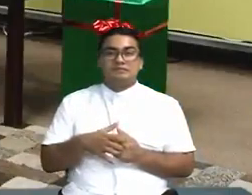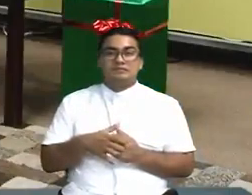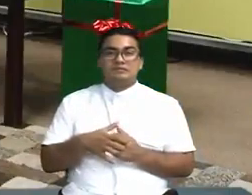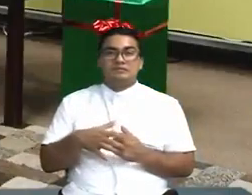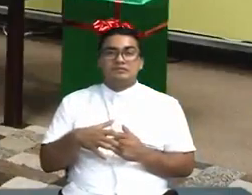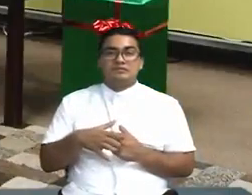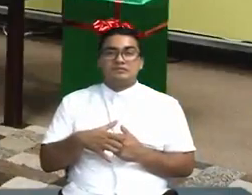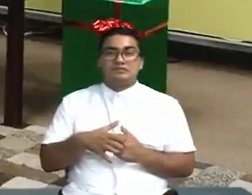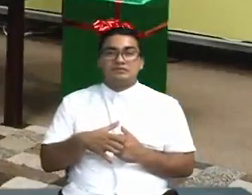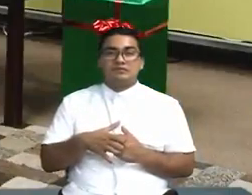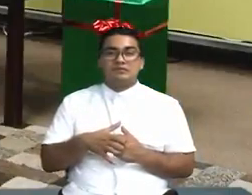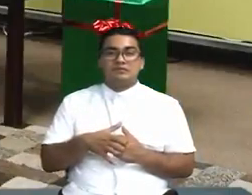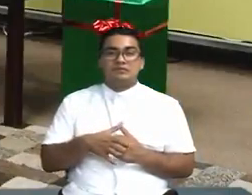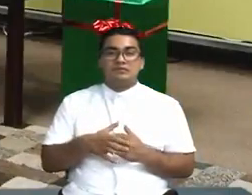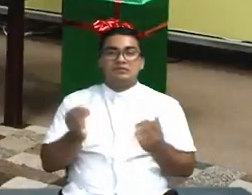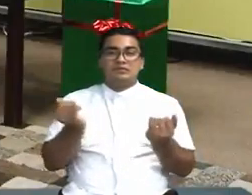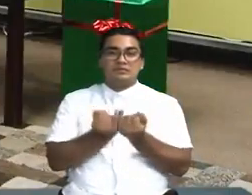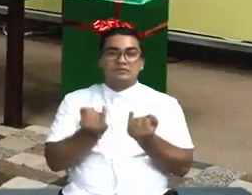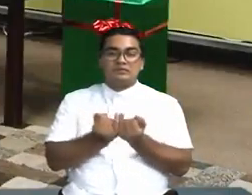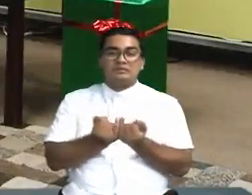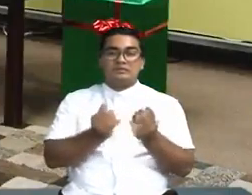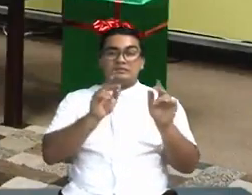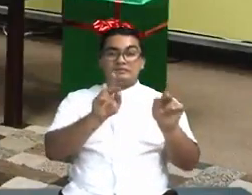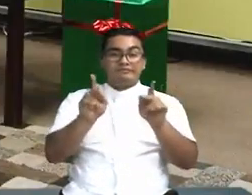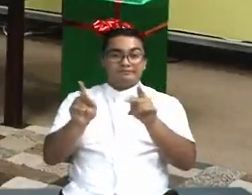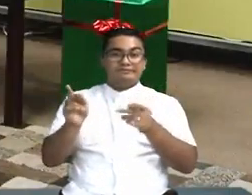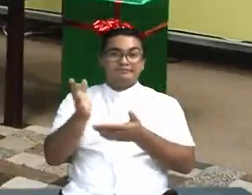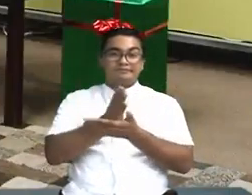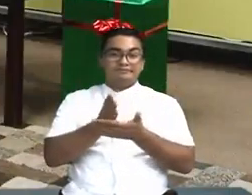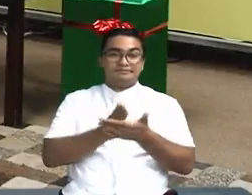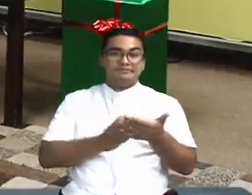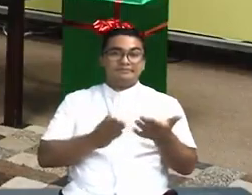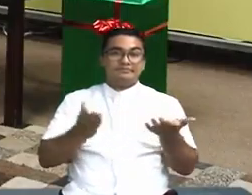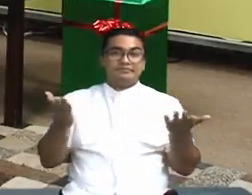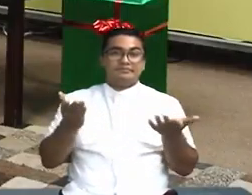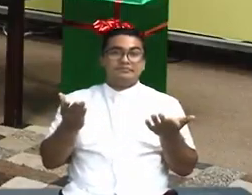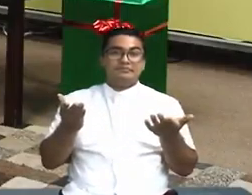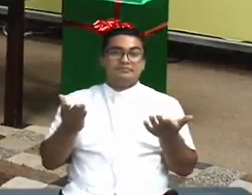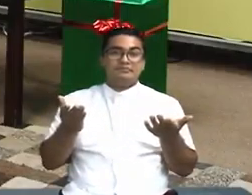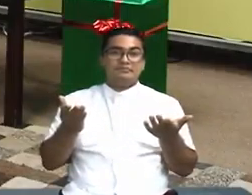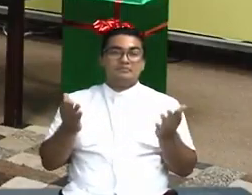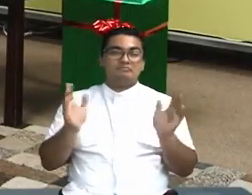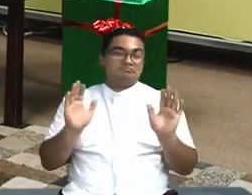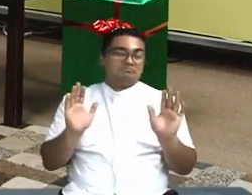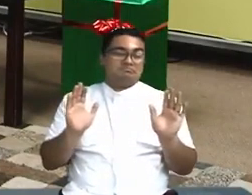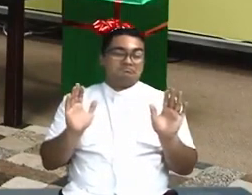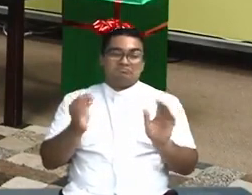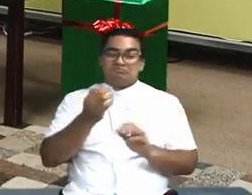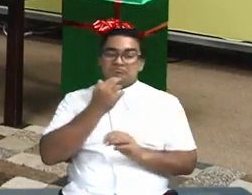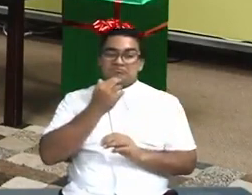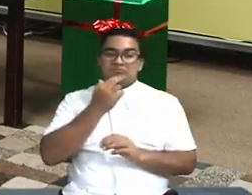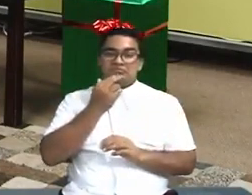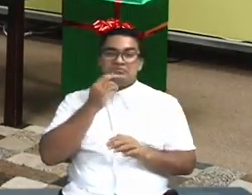personas que precisamente también se matan esto. Ellos piensan que son bacterias.